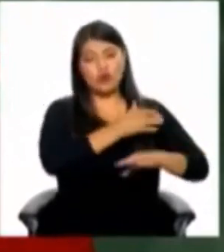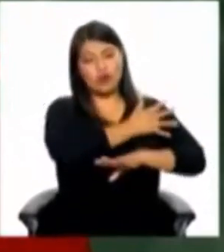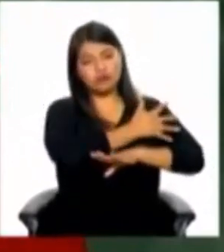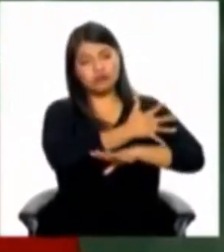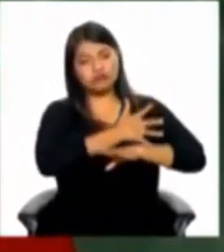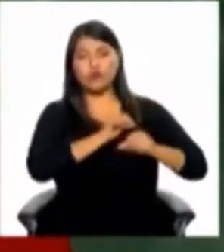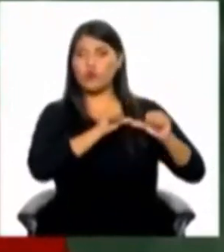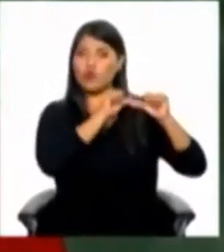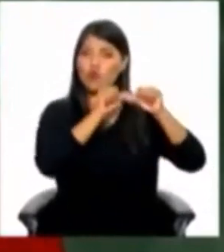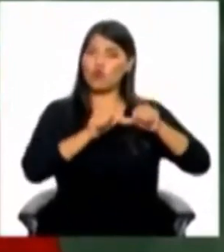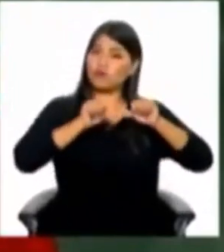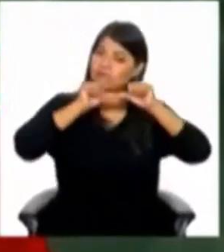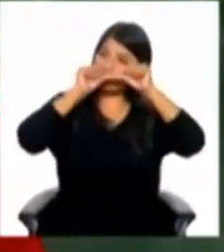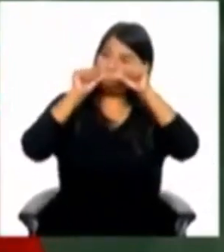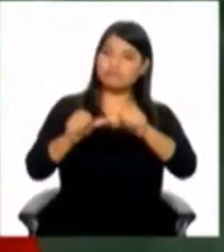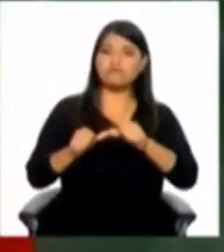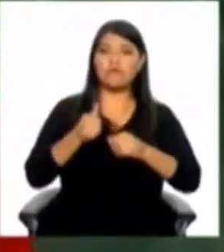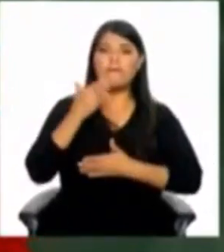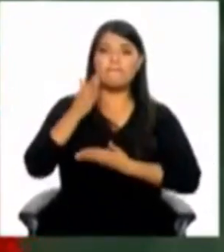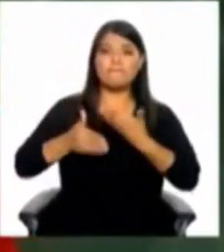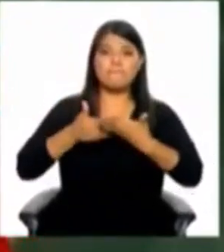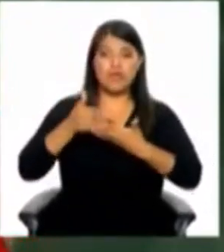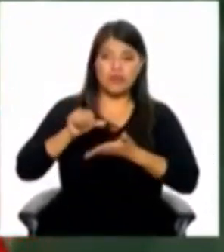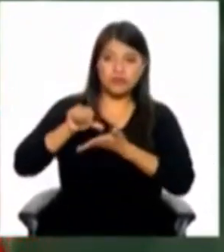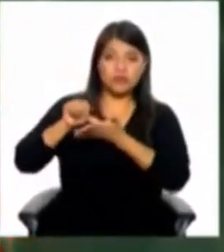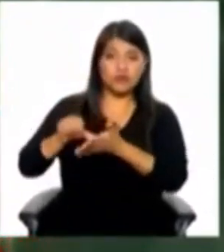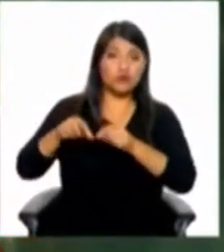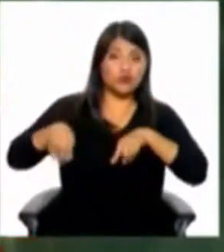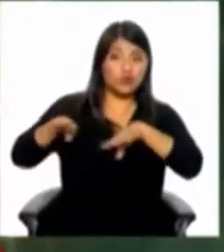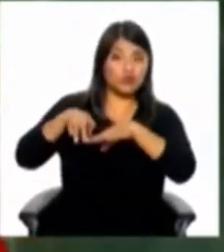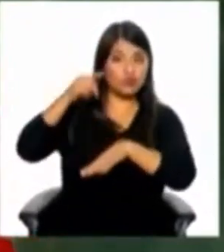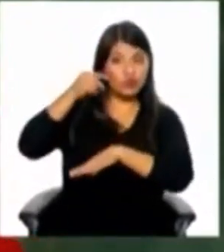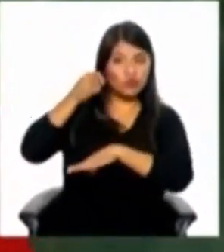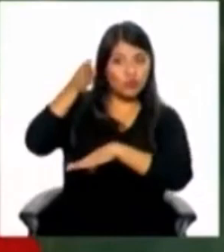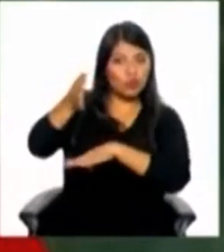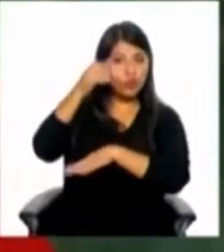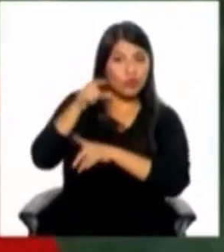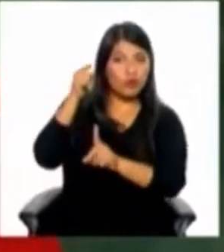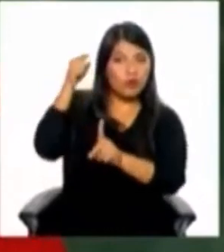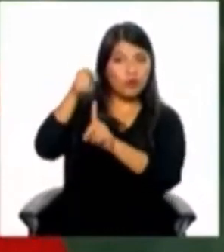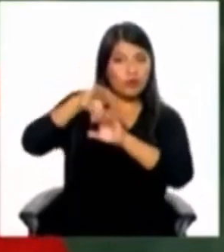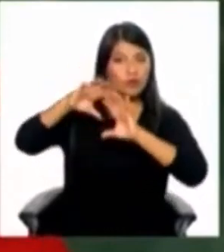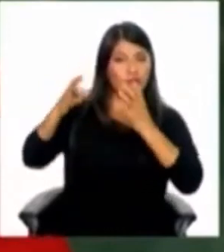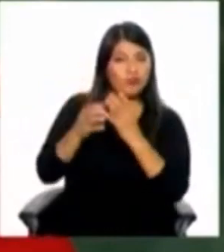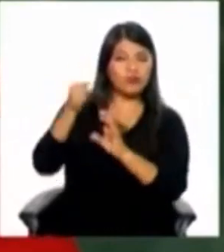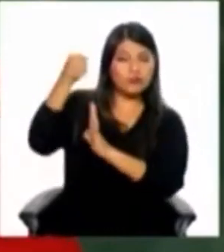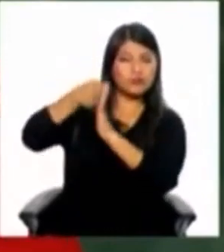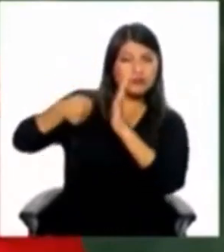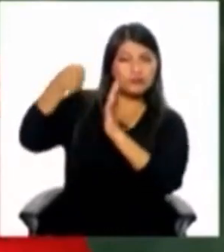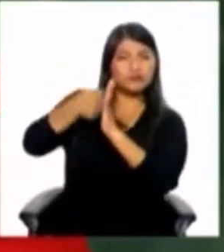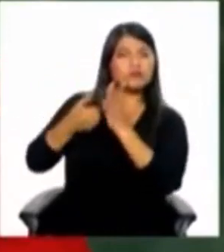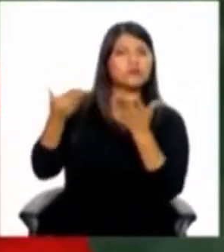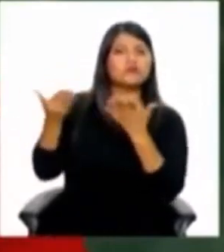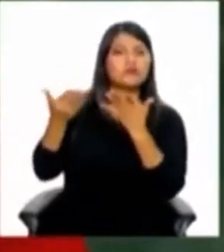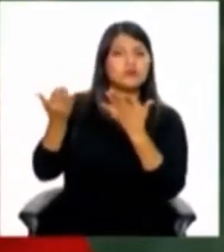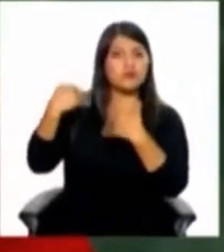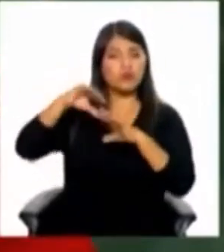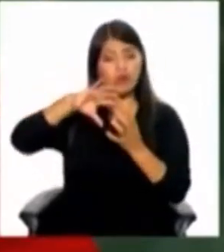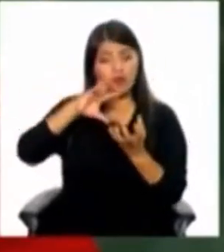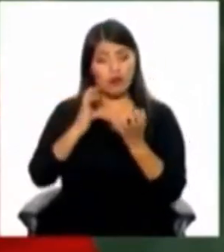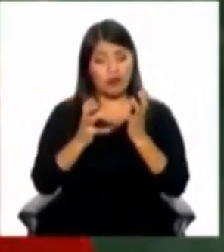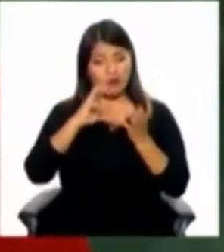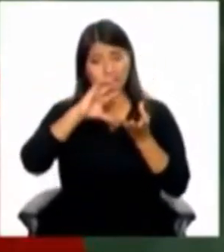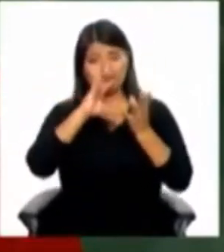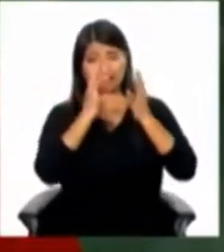determinación y firmeza al propósito global para consolidar la lucha mundial contra el cambio